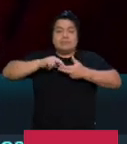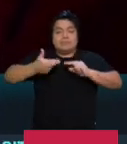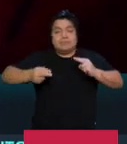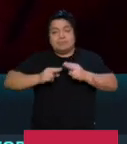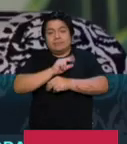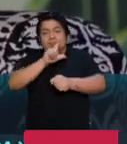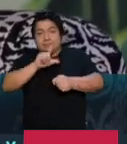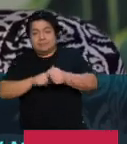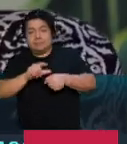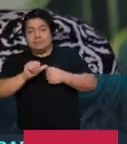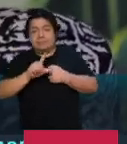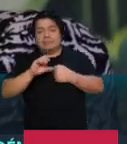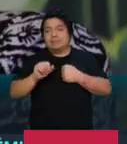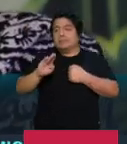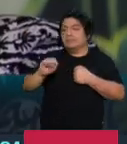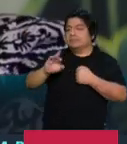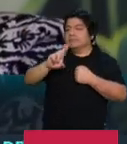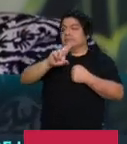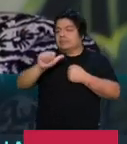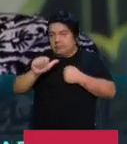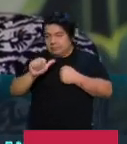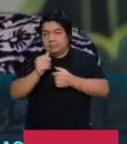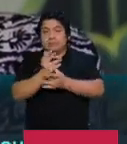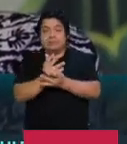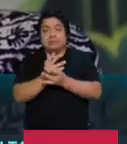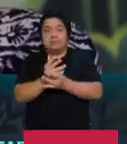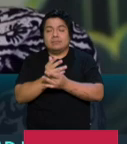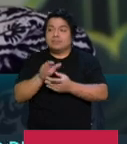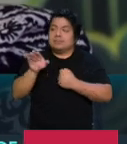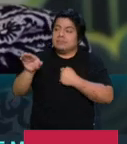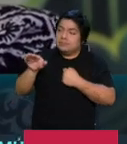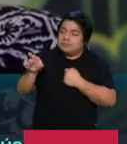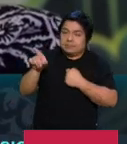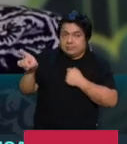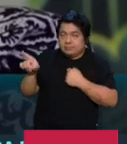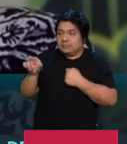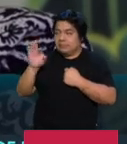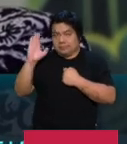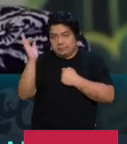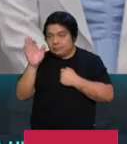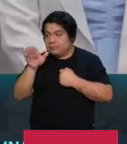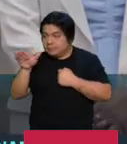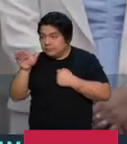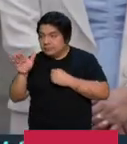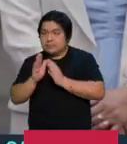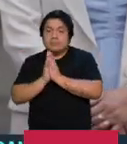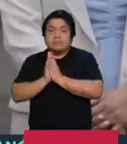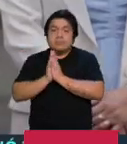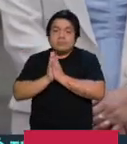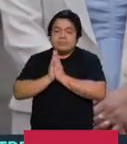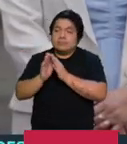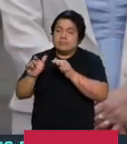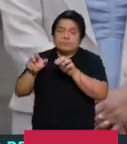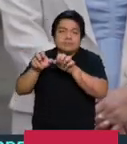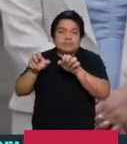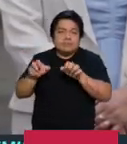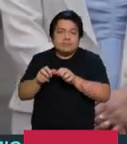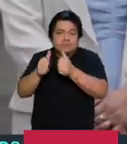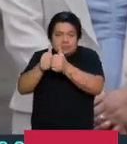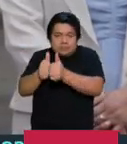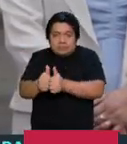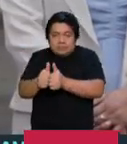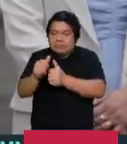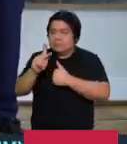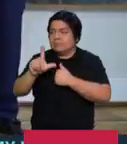Naturales, Alicia Bárcena Ibarra. Sin embargo, señaló que le pidió a la servidora pública federal mantenerse en su gabinete y ayudar